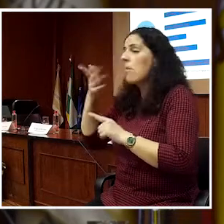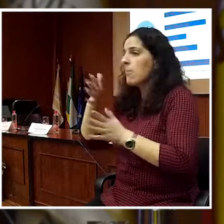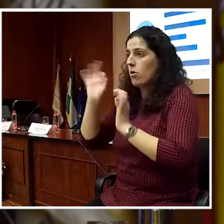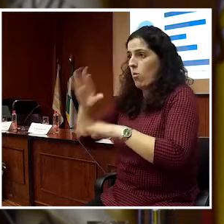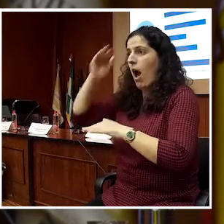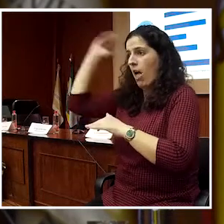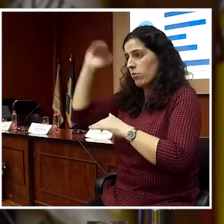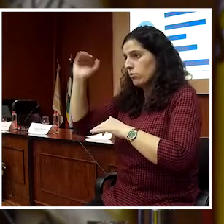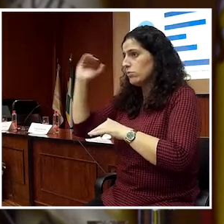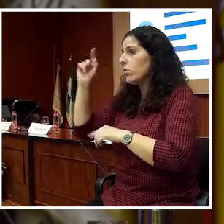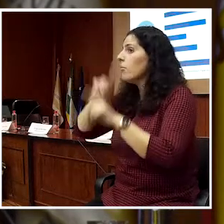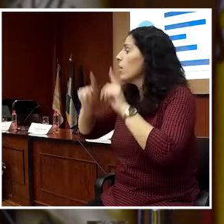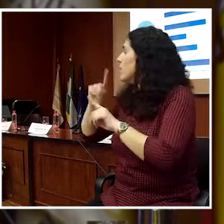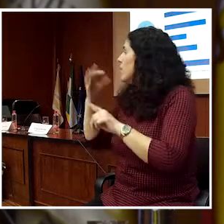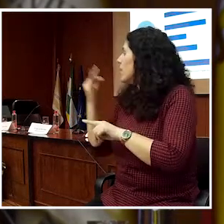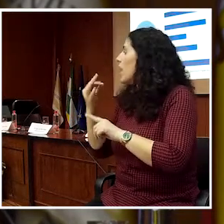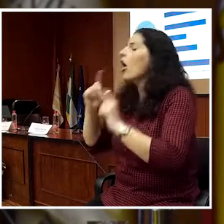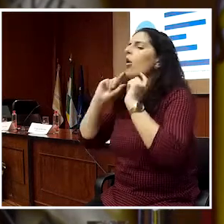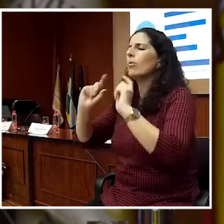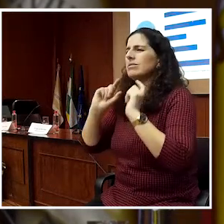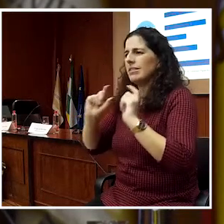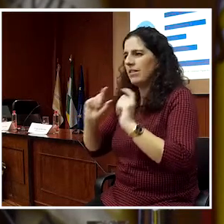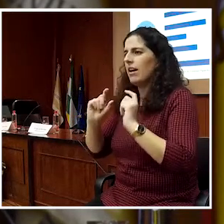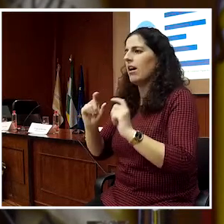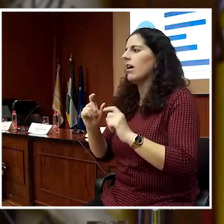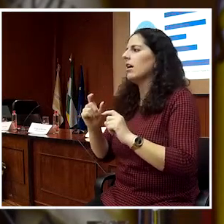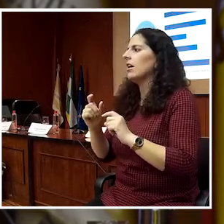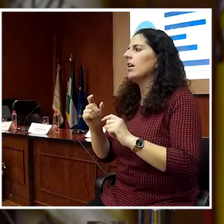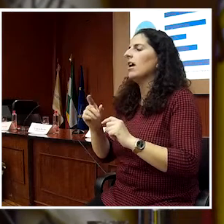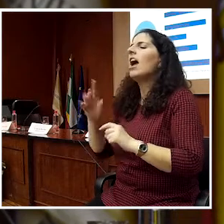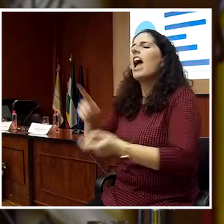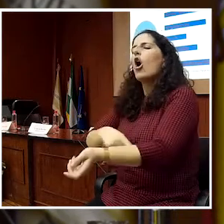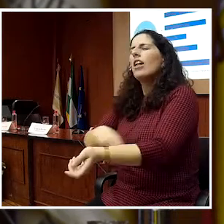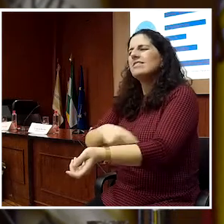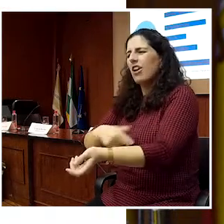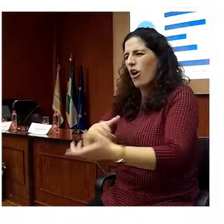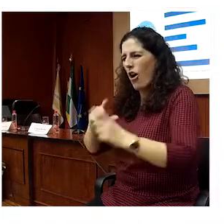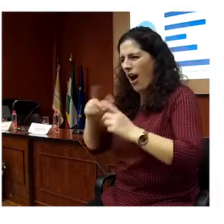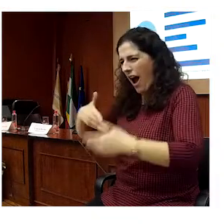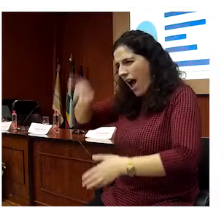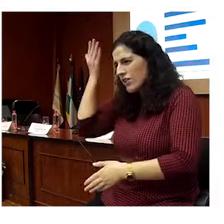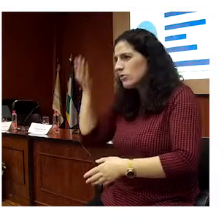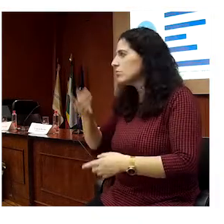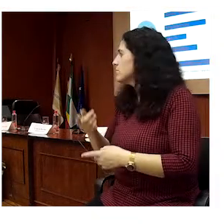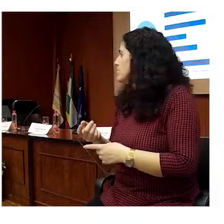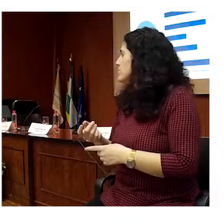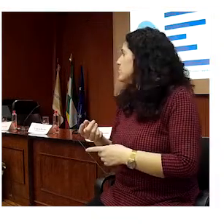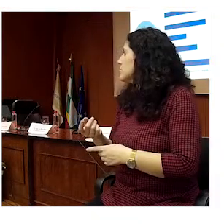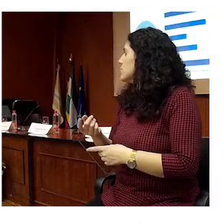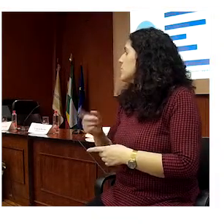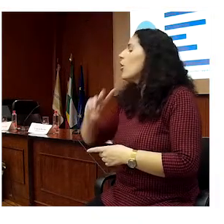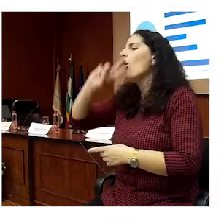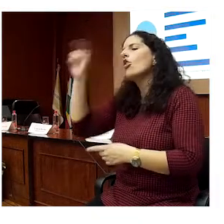adulto, y que son la obesidad, el tener altos los triglicéridos, el tener bajo